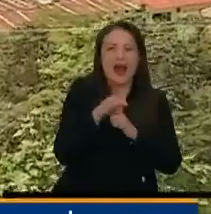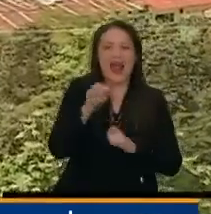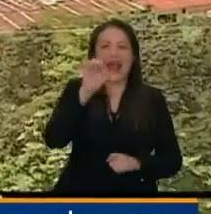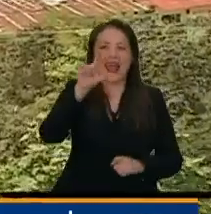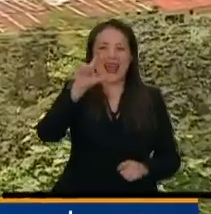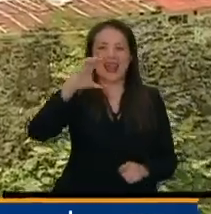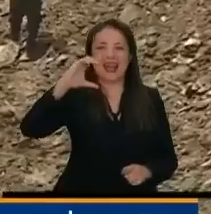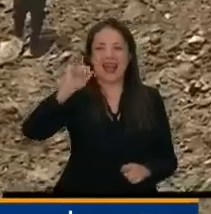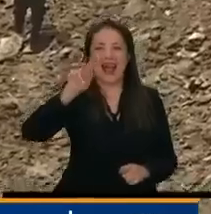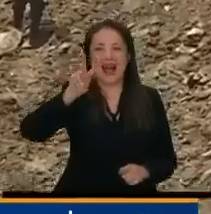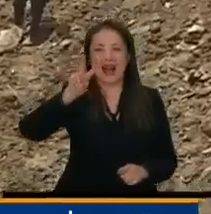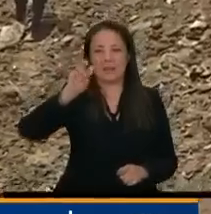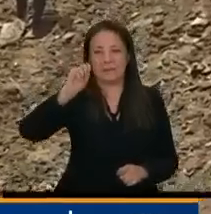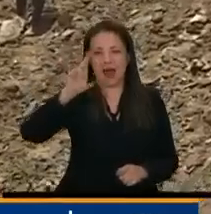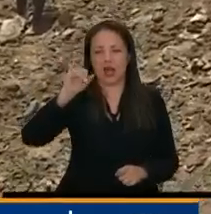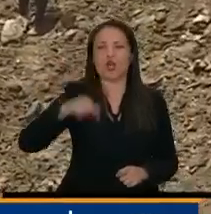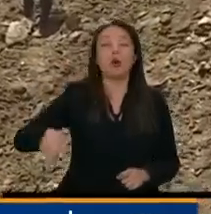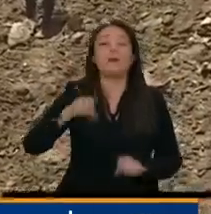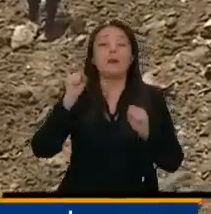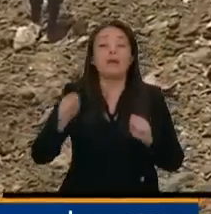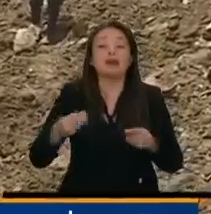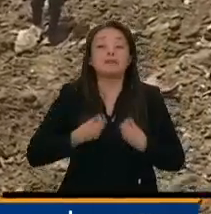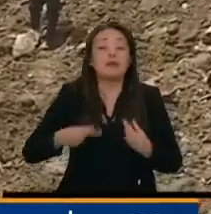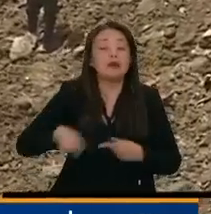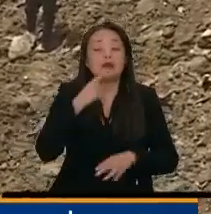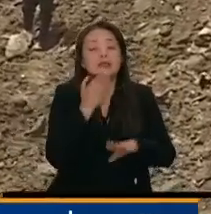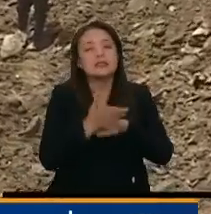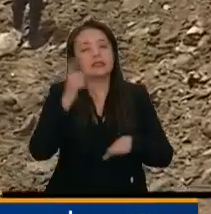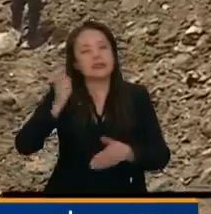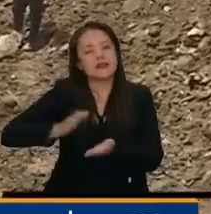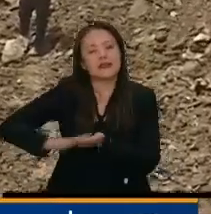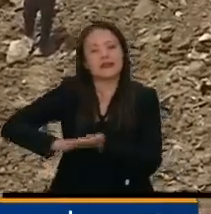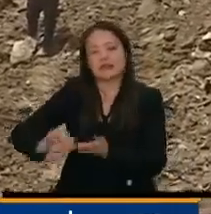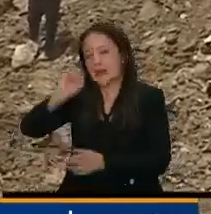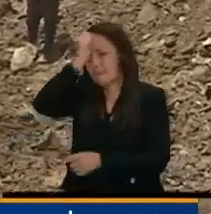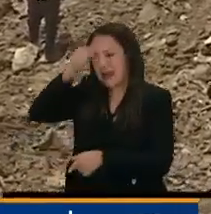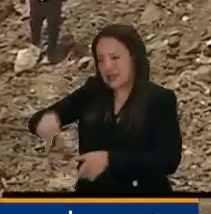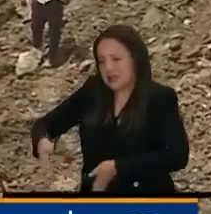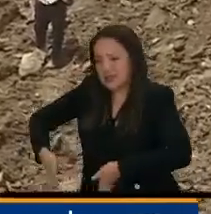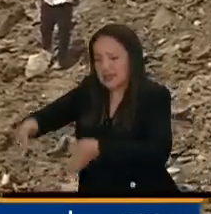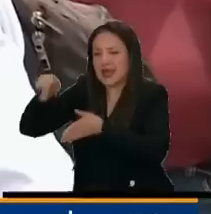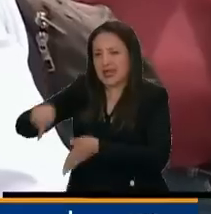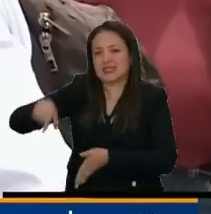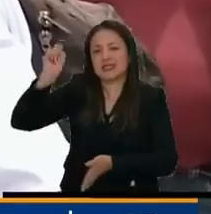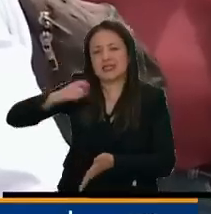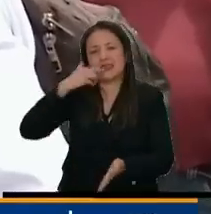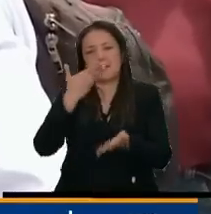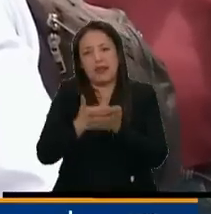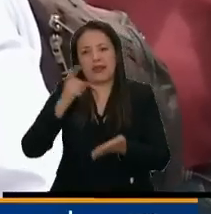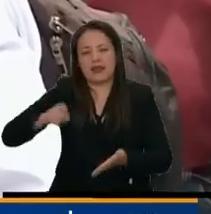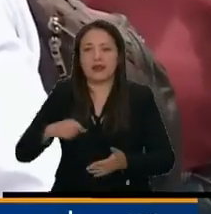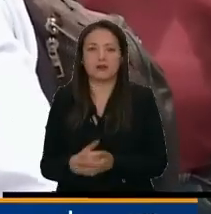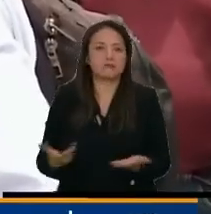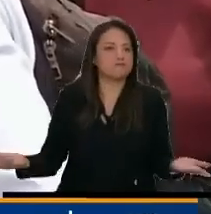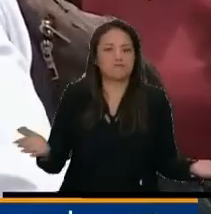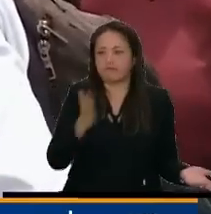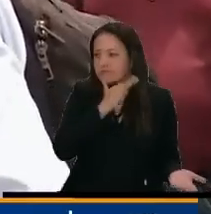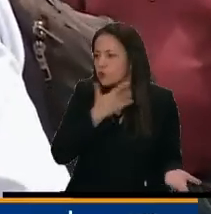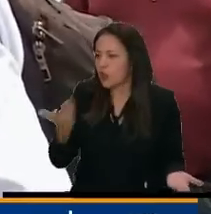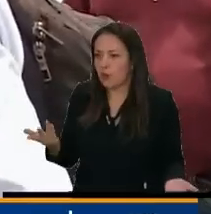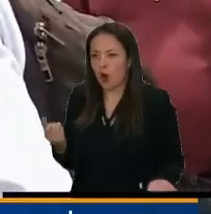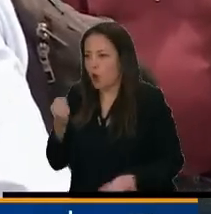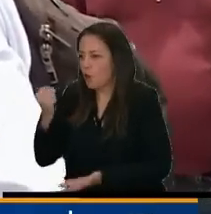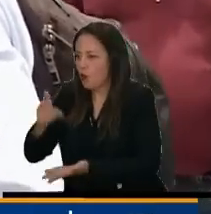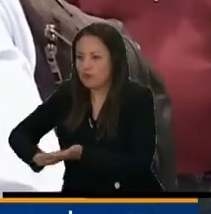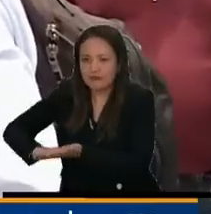Calvario, lo que más piden sus habitantes es el arreglo urgente de su principal carretera. No tenemos, no contamos con vías en este momento en